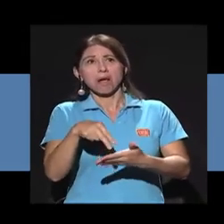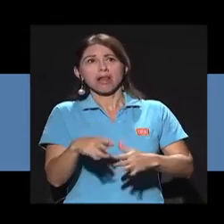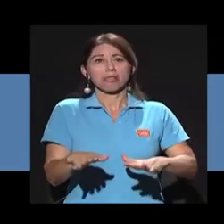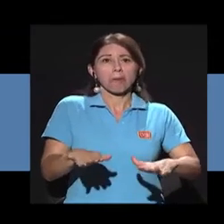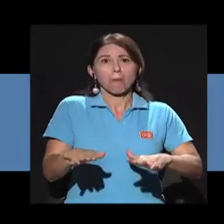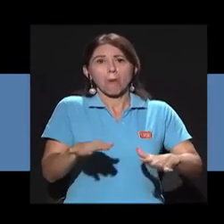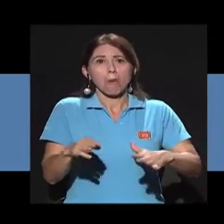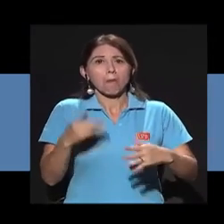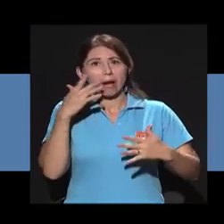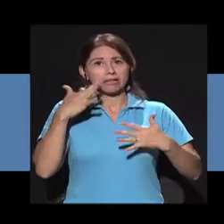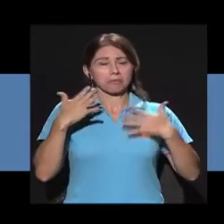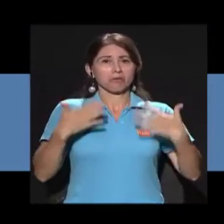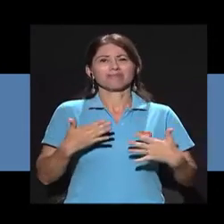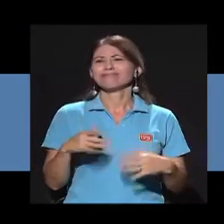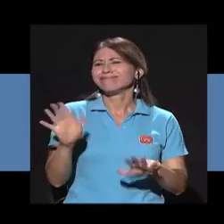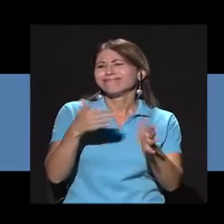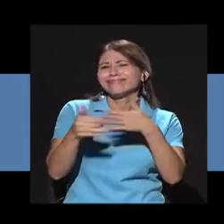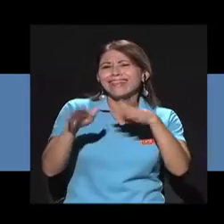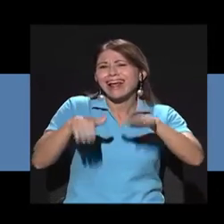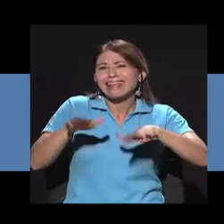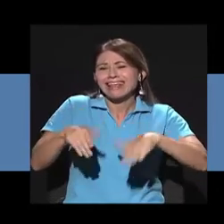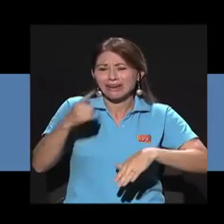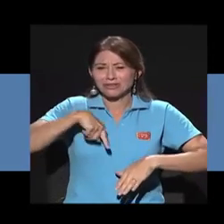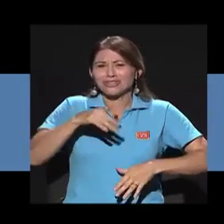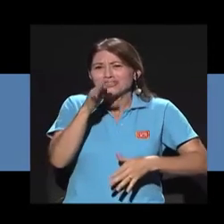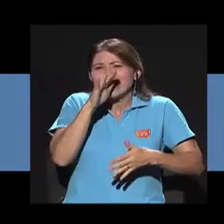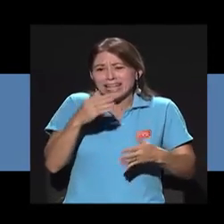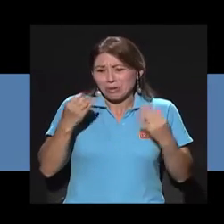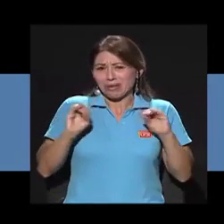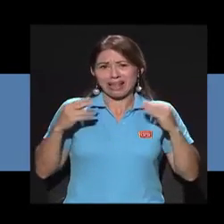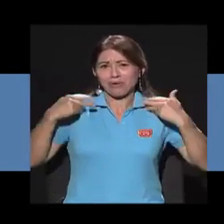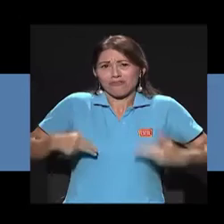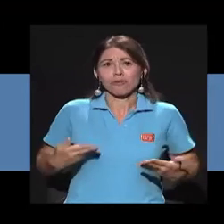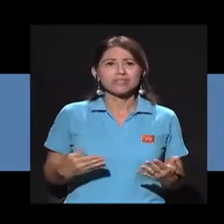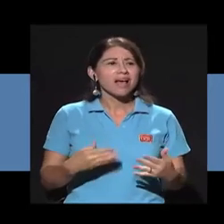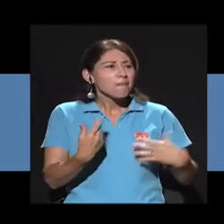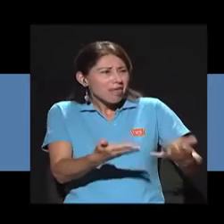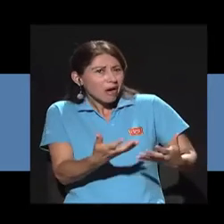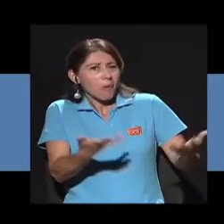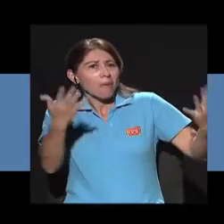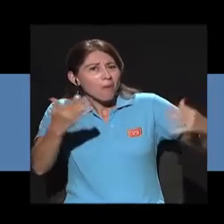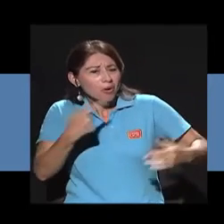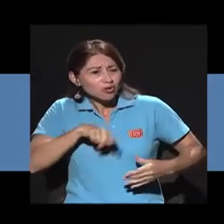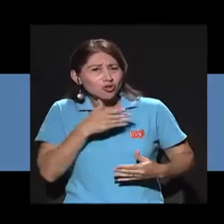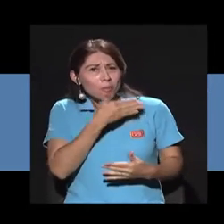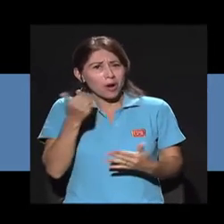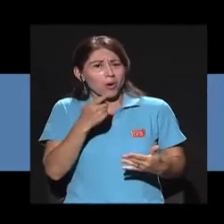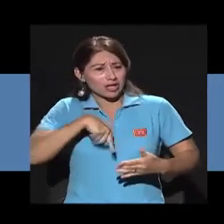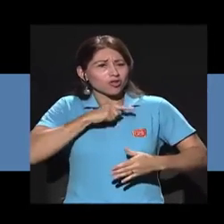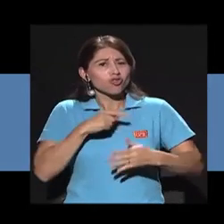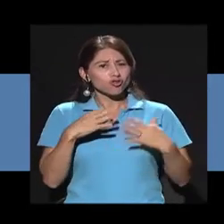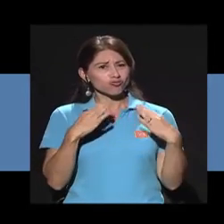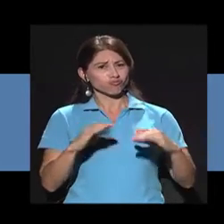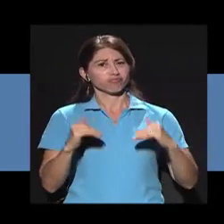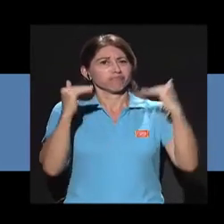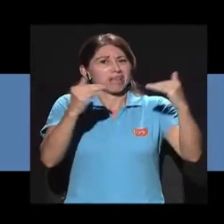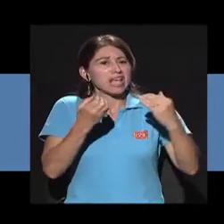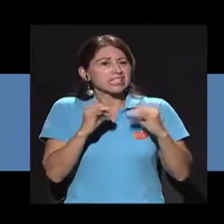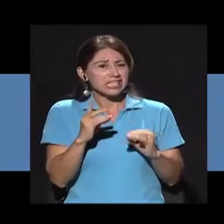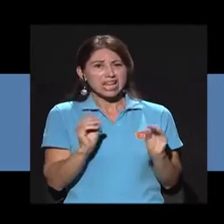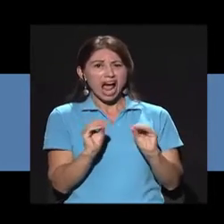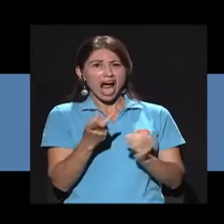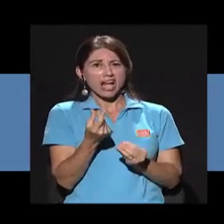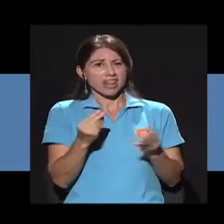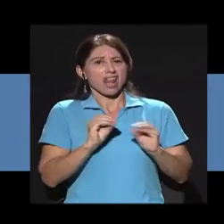momias. Tranquilo, Julián. De por sí vamos a hacer ridículos sin uniformes. Más manda huevo. Si somos los mejores, clasificamos así sin harina ni